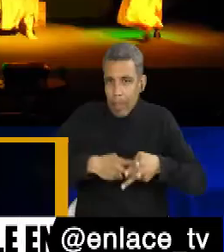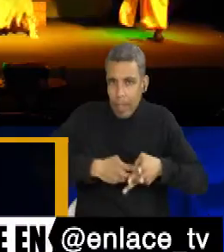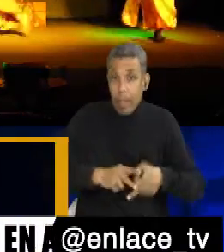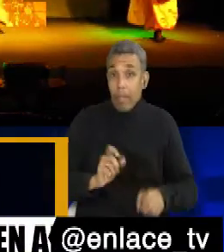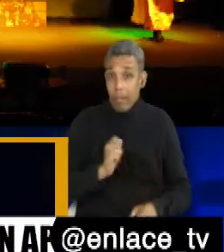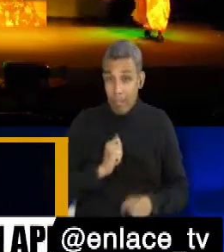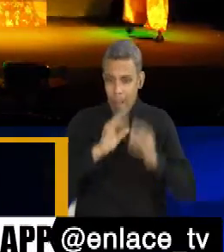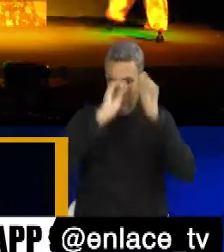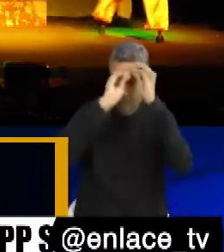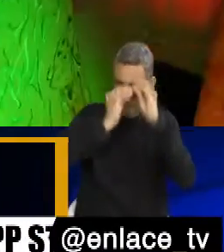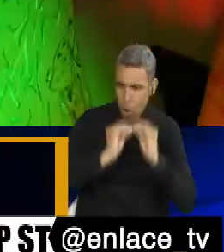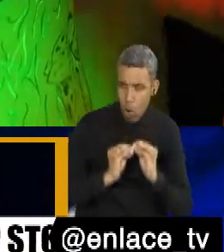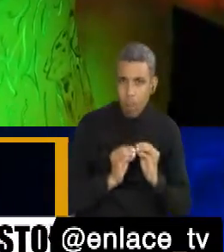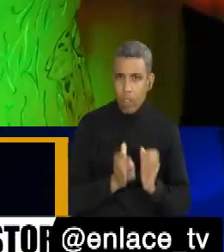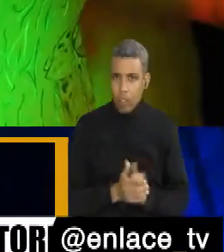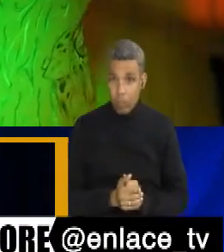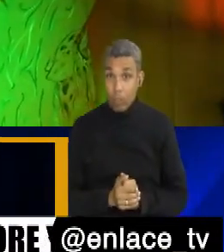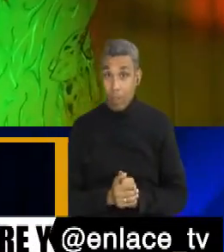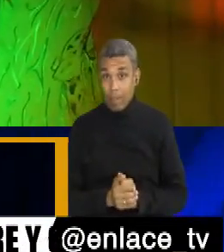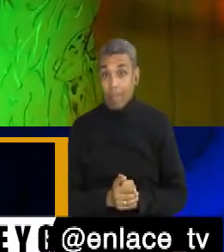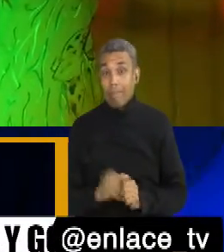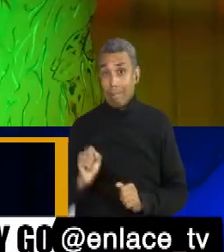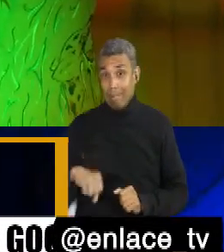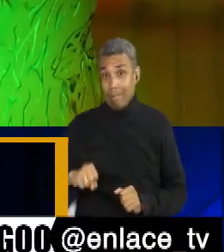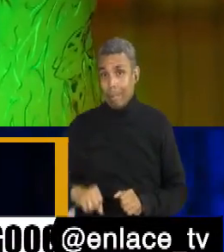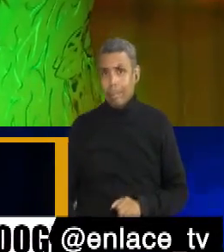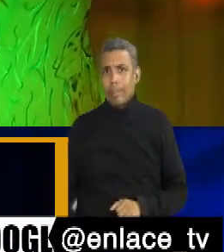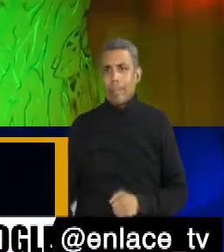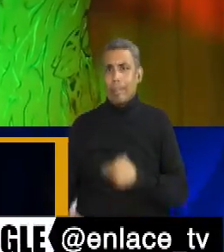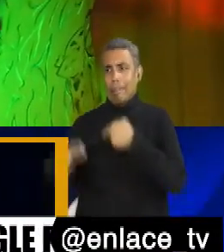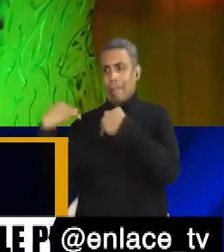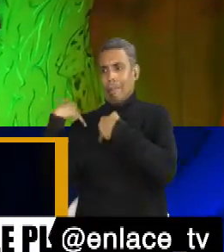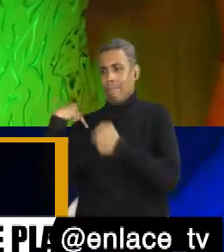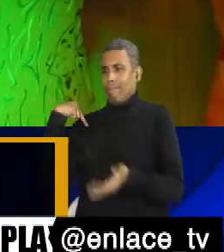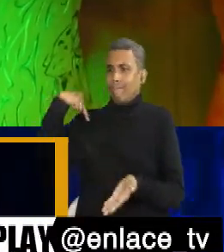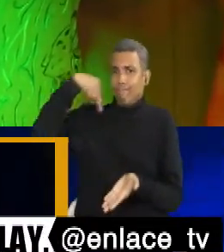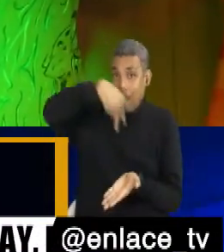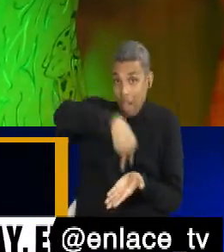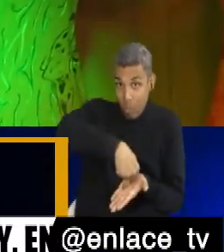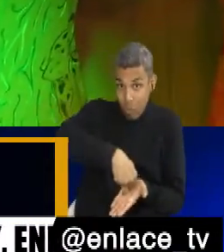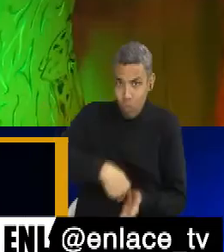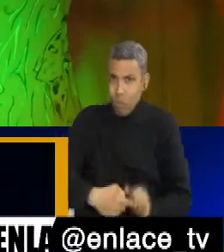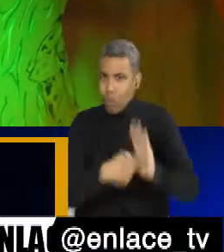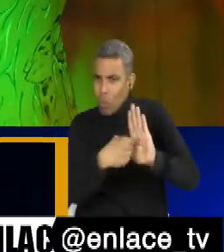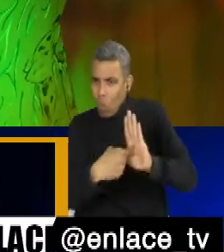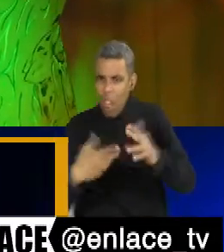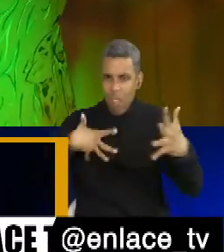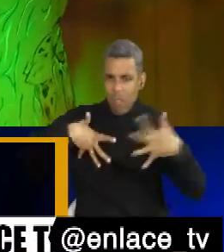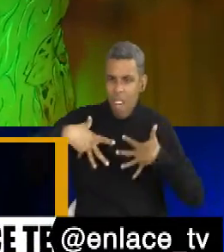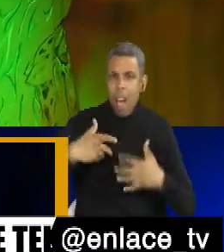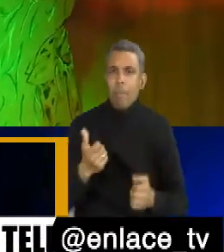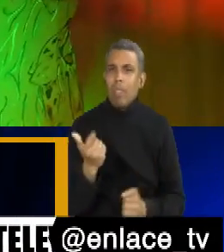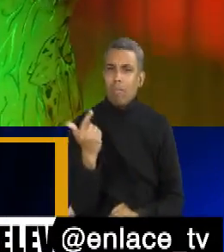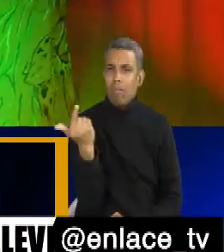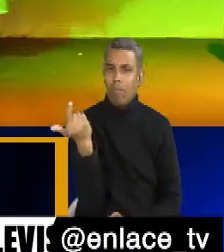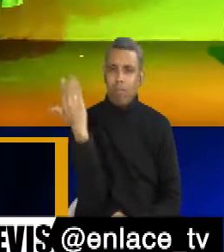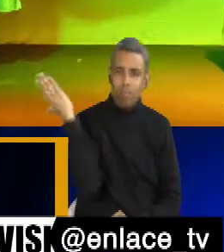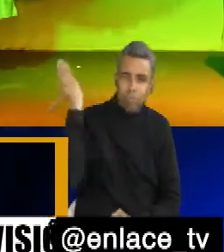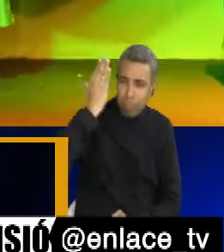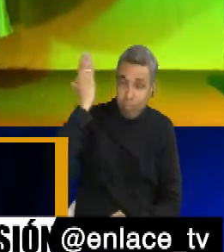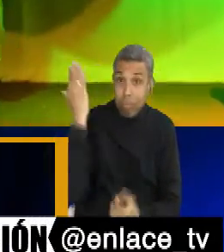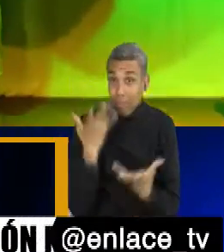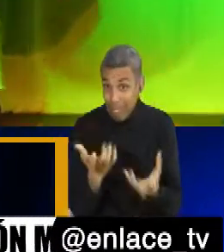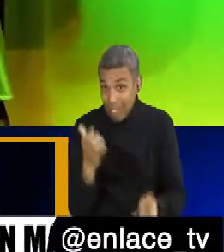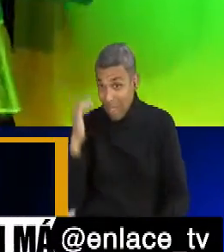Formación Actoral, donde esperamos tener acogida que sea un taller para personas adultas donde